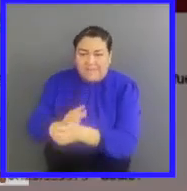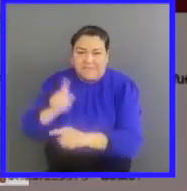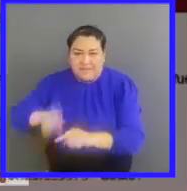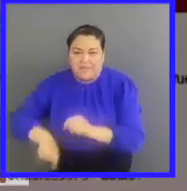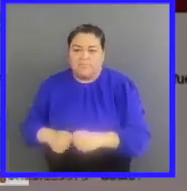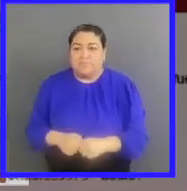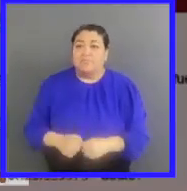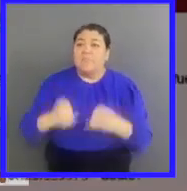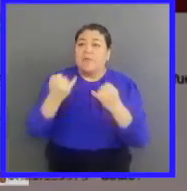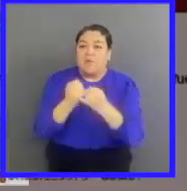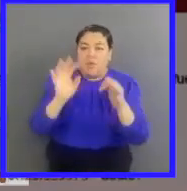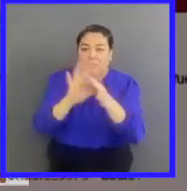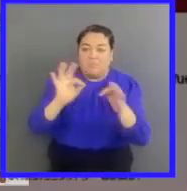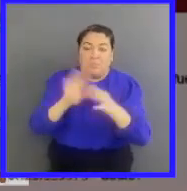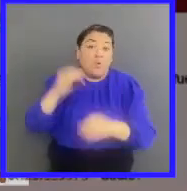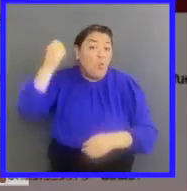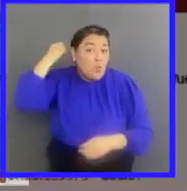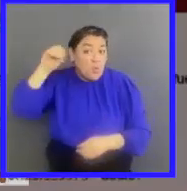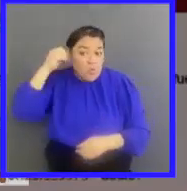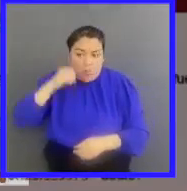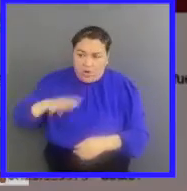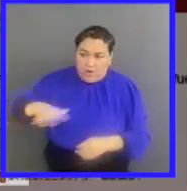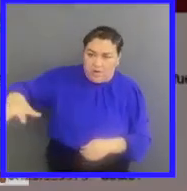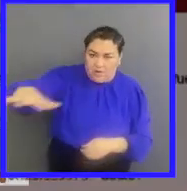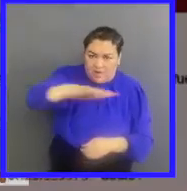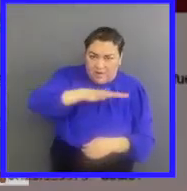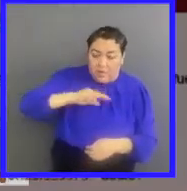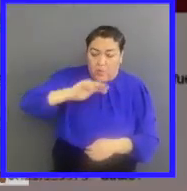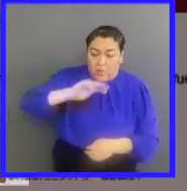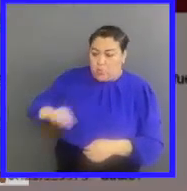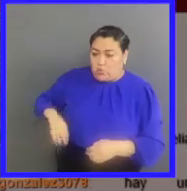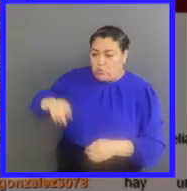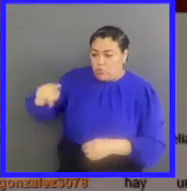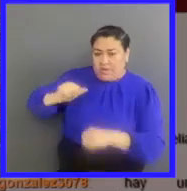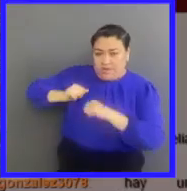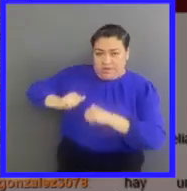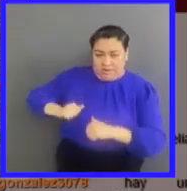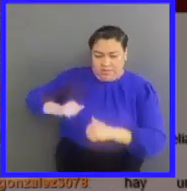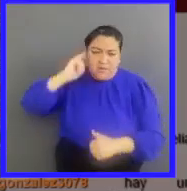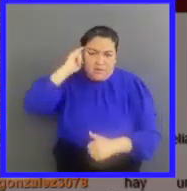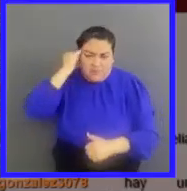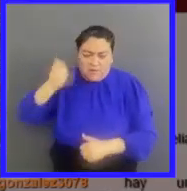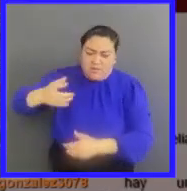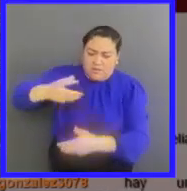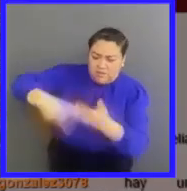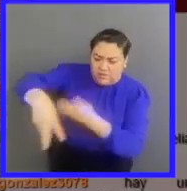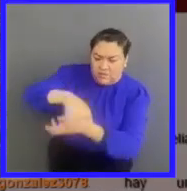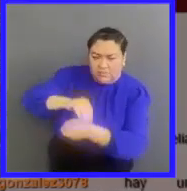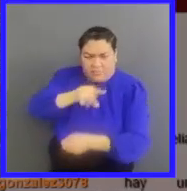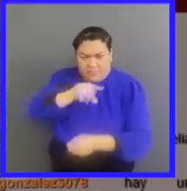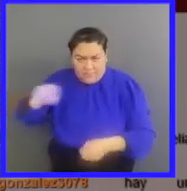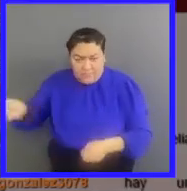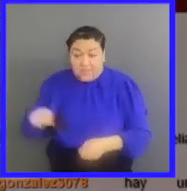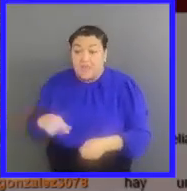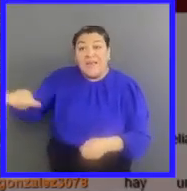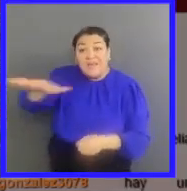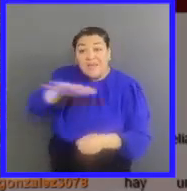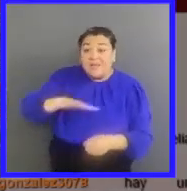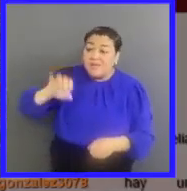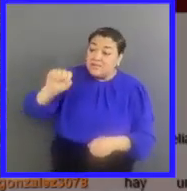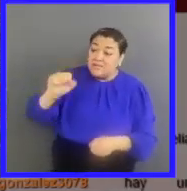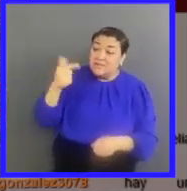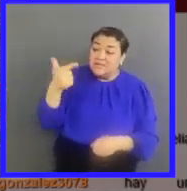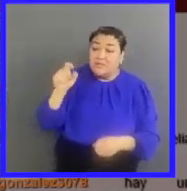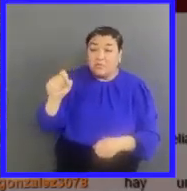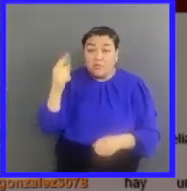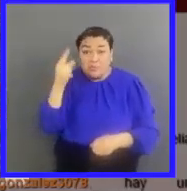Oaxaca, donde una gran cantidad de municipios se conforman por comunidades y pueblos indígenas, el 67.1% de mujeres